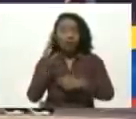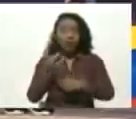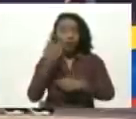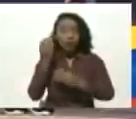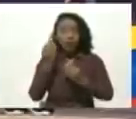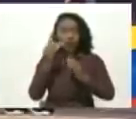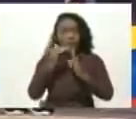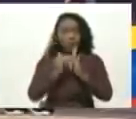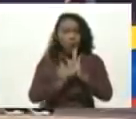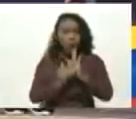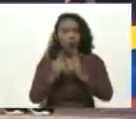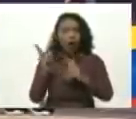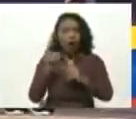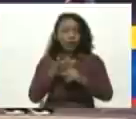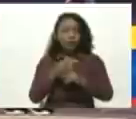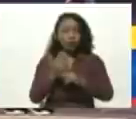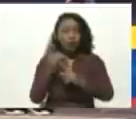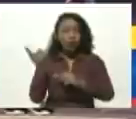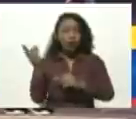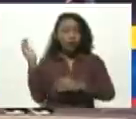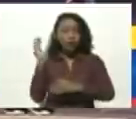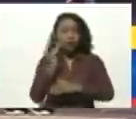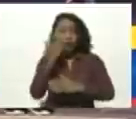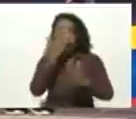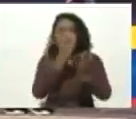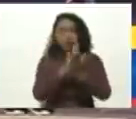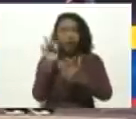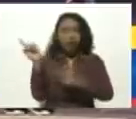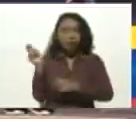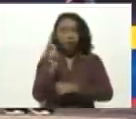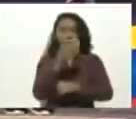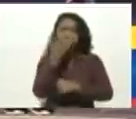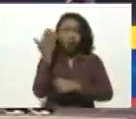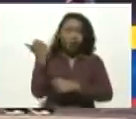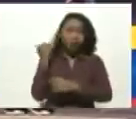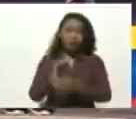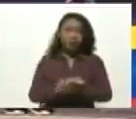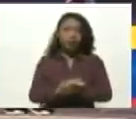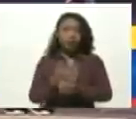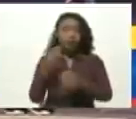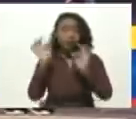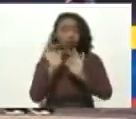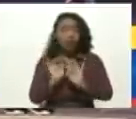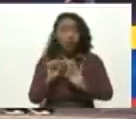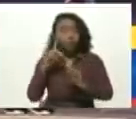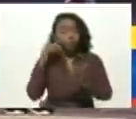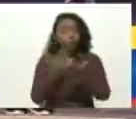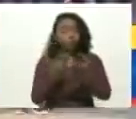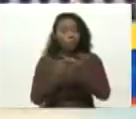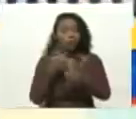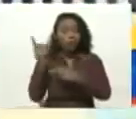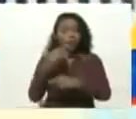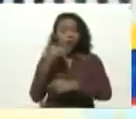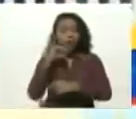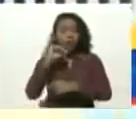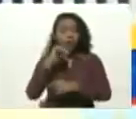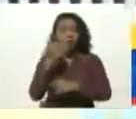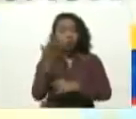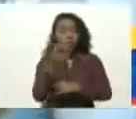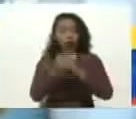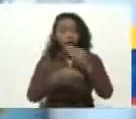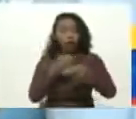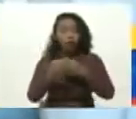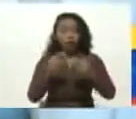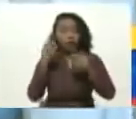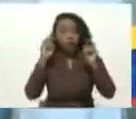baja respecto a la situación que veníamos enfrentando meses atrás. De tal manera que está comprobado ese dato que usted emite en el